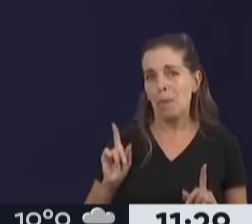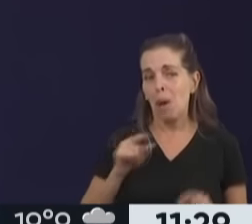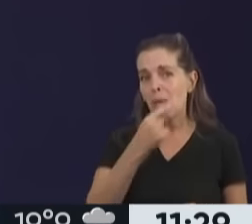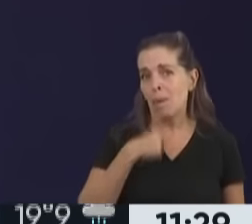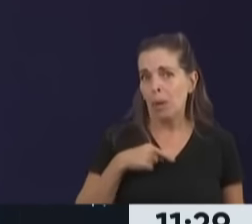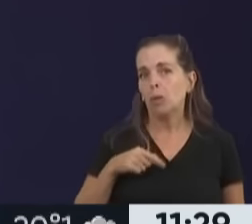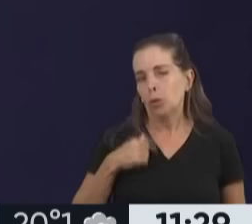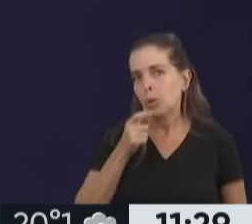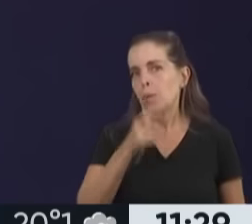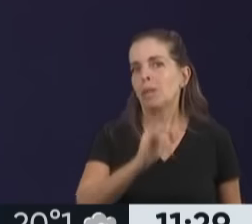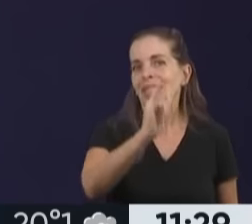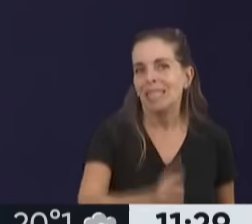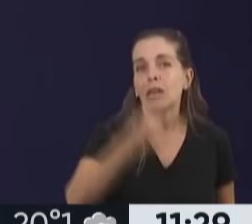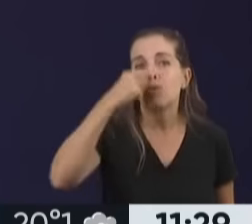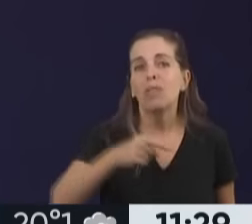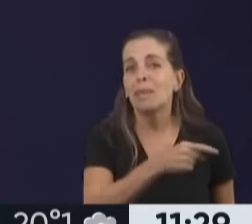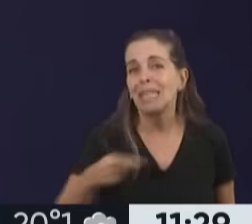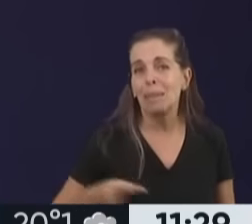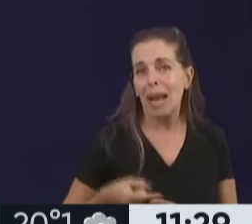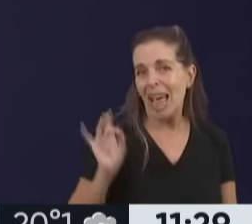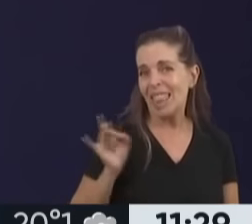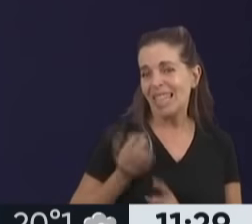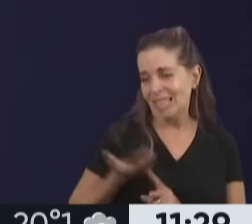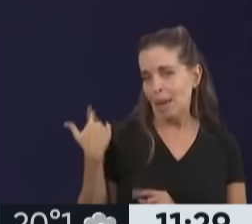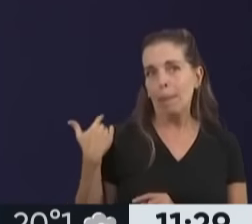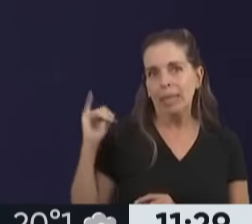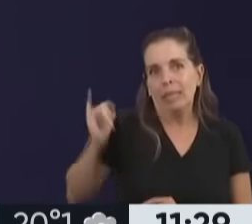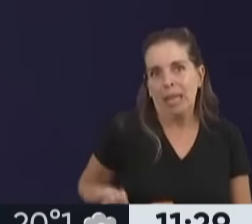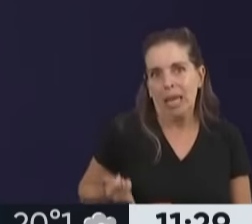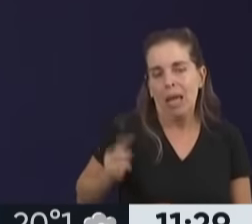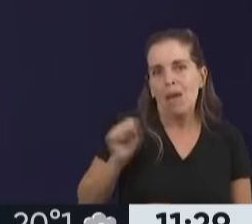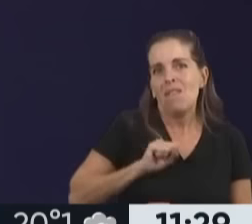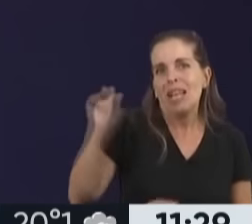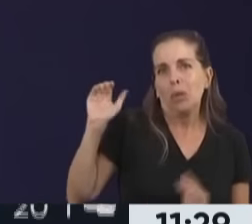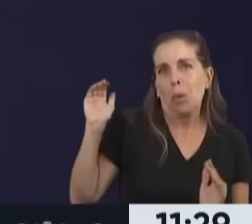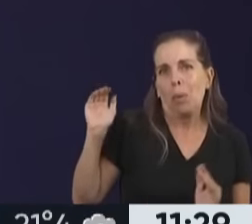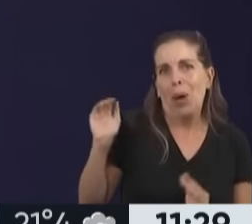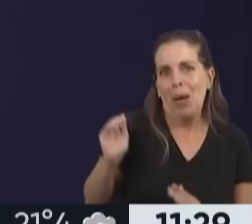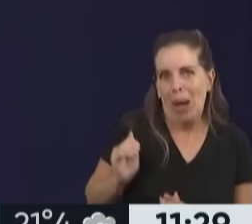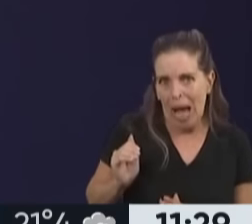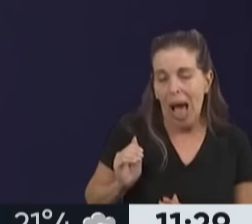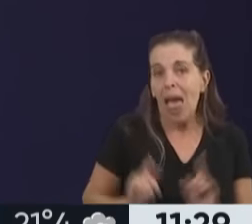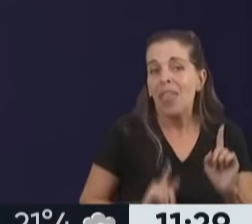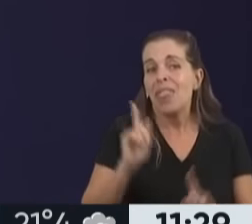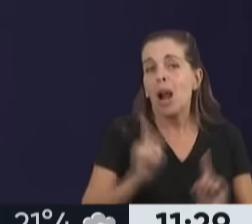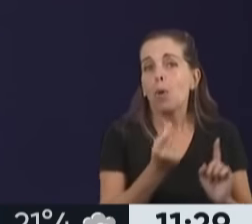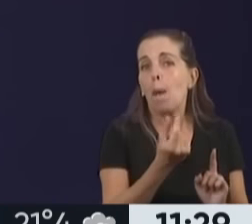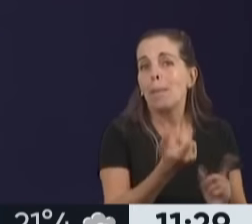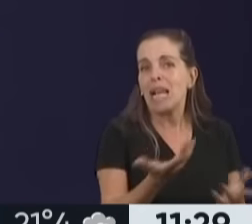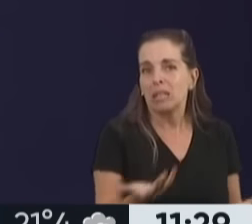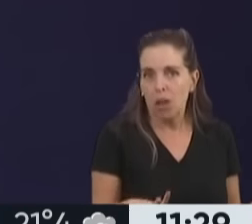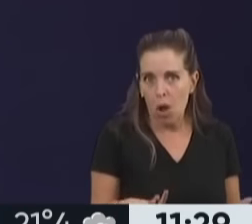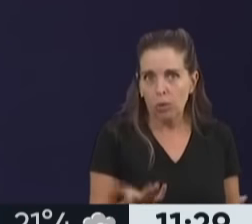hubiese dicho sí la última semana efectivamente hubo deflación y la inflación estaba corriendo era el momento en el que estábamos corriendo